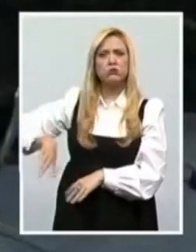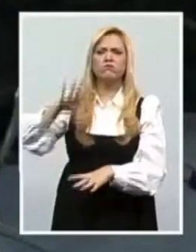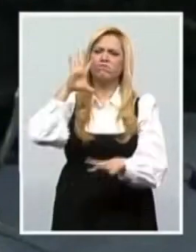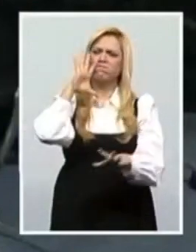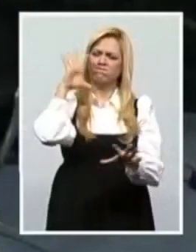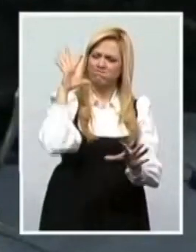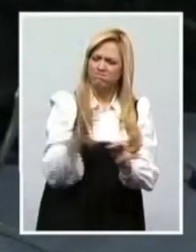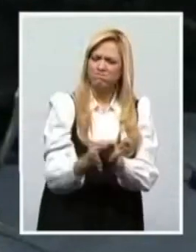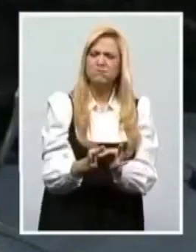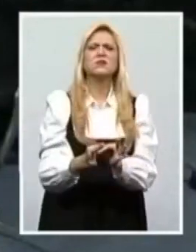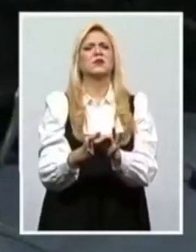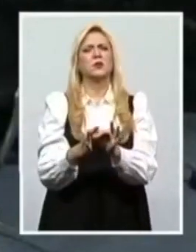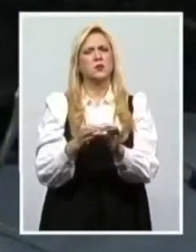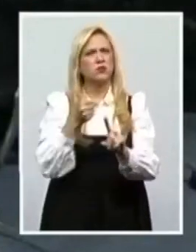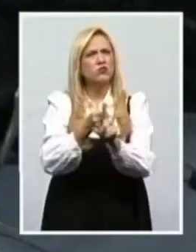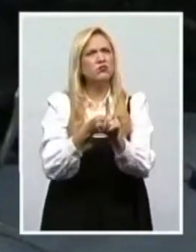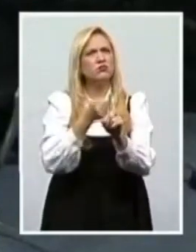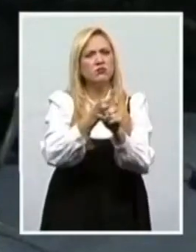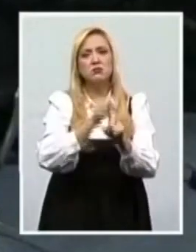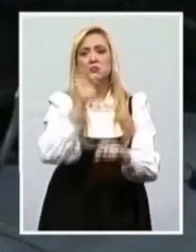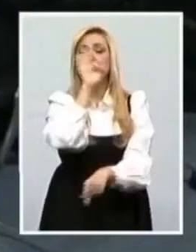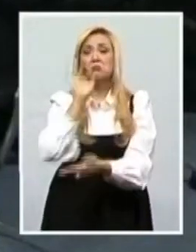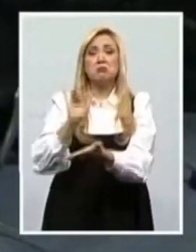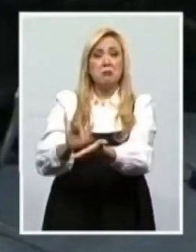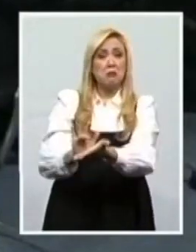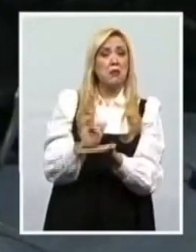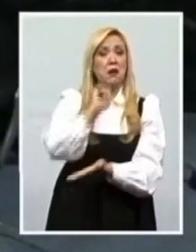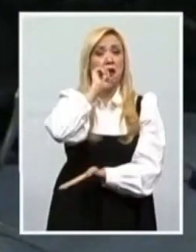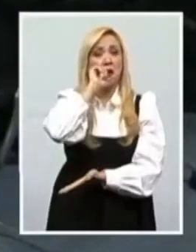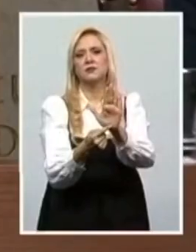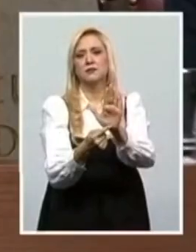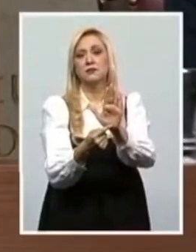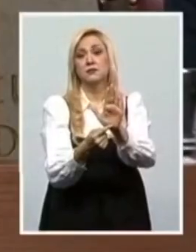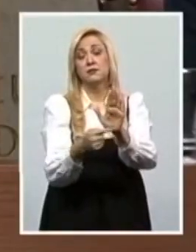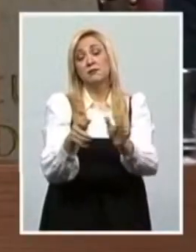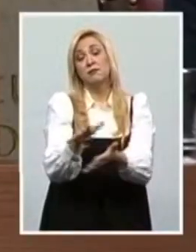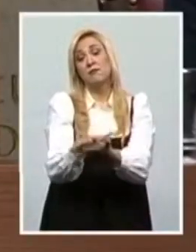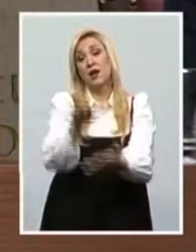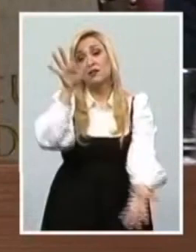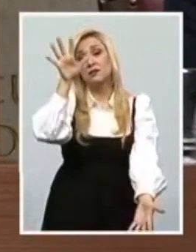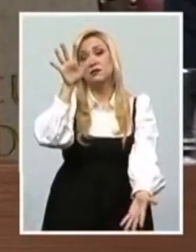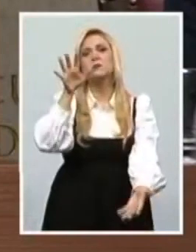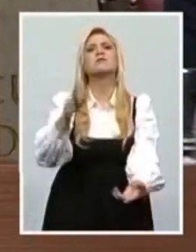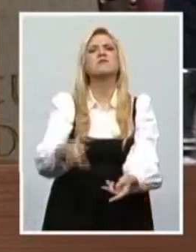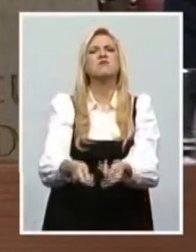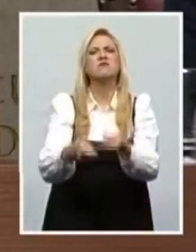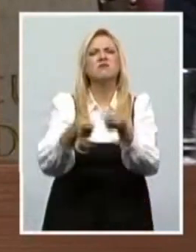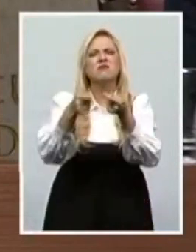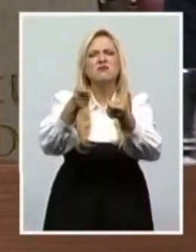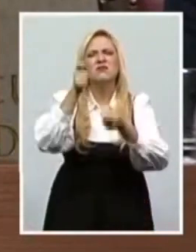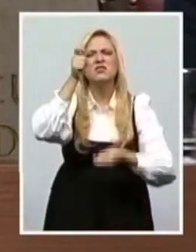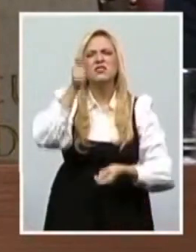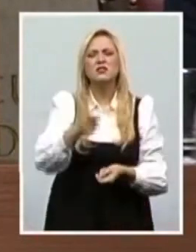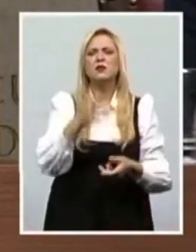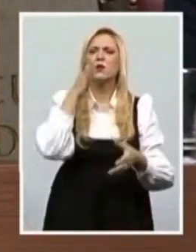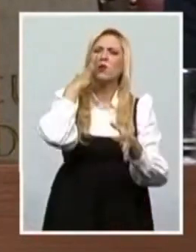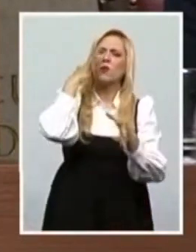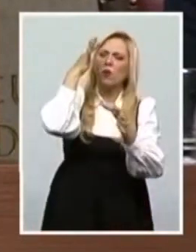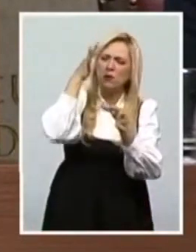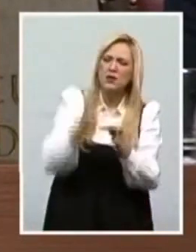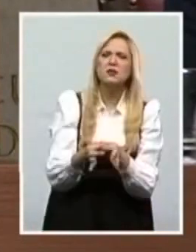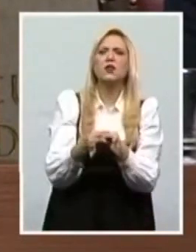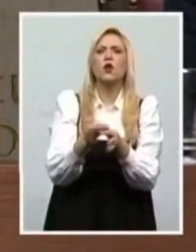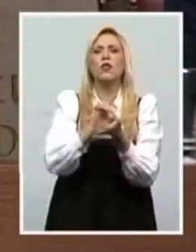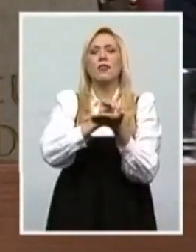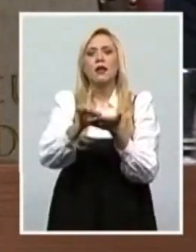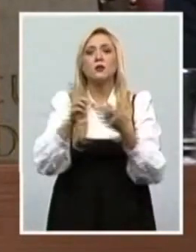sentencias y no con discursos. Sobre todo y ante todo, entregamos una justicia comprometida con